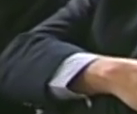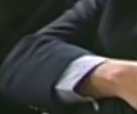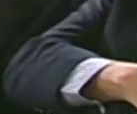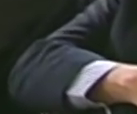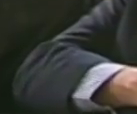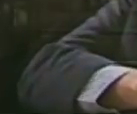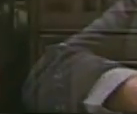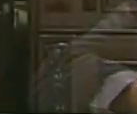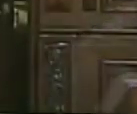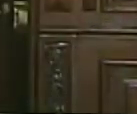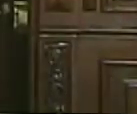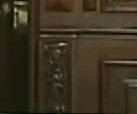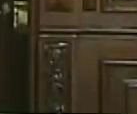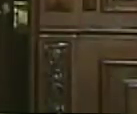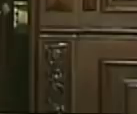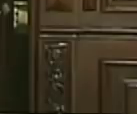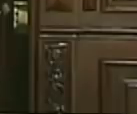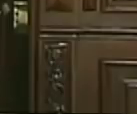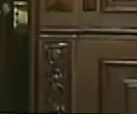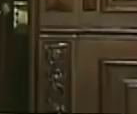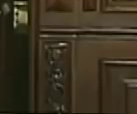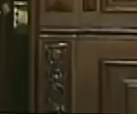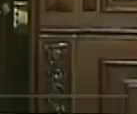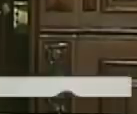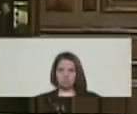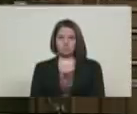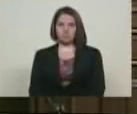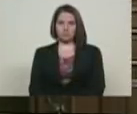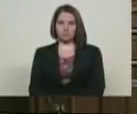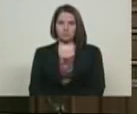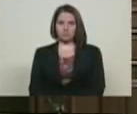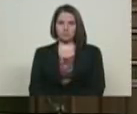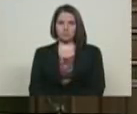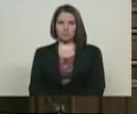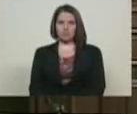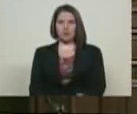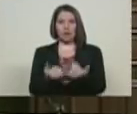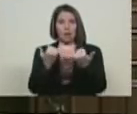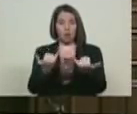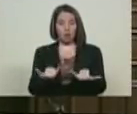de las declaraciones y el testimonio de